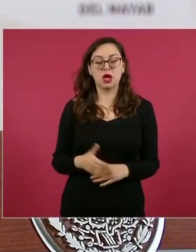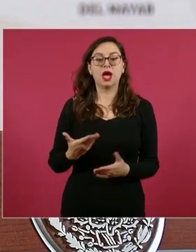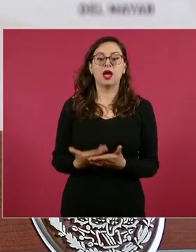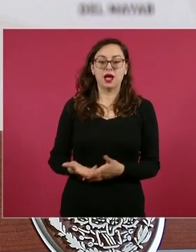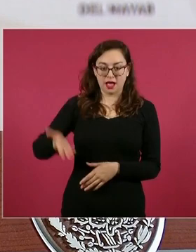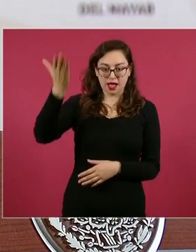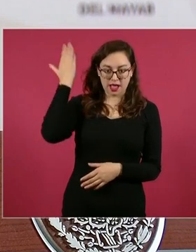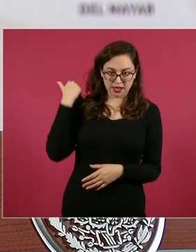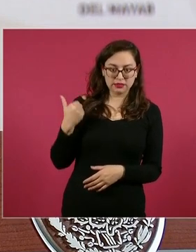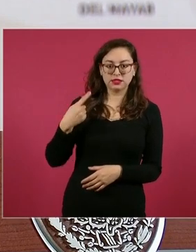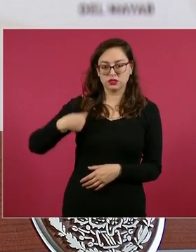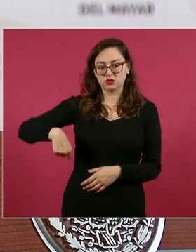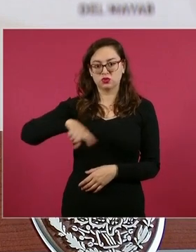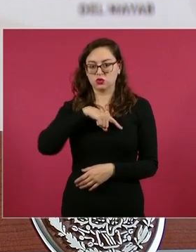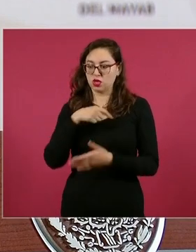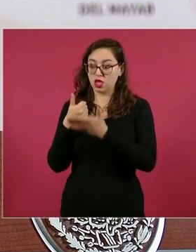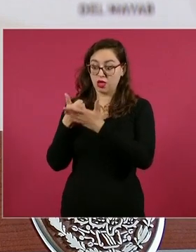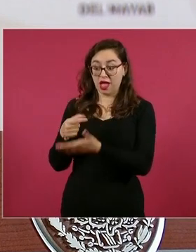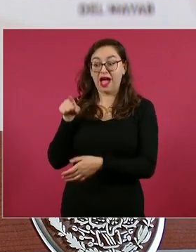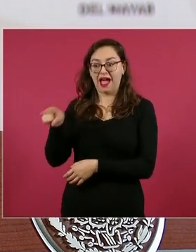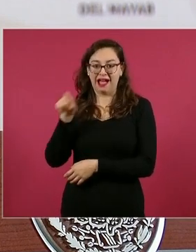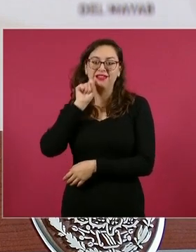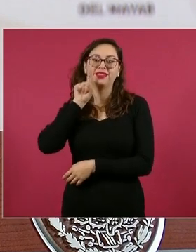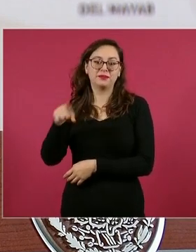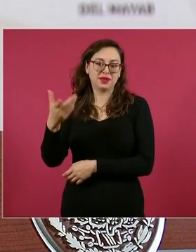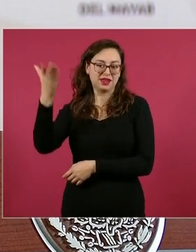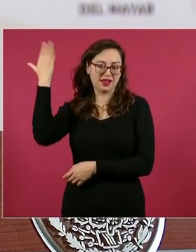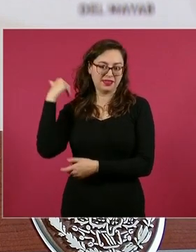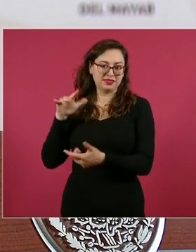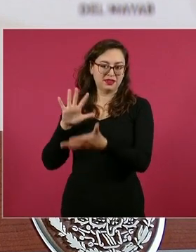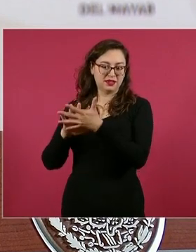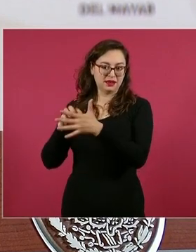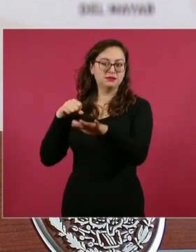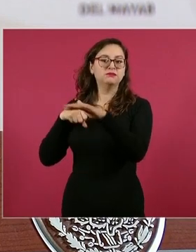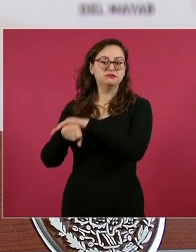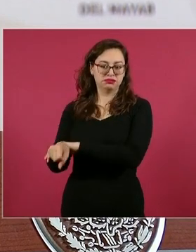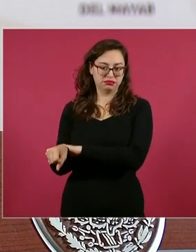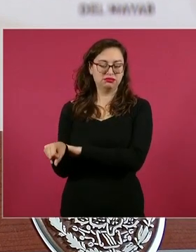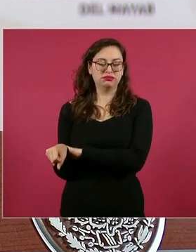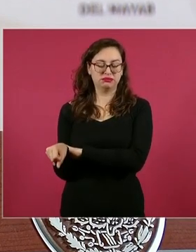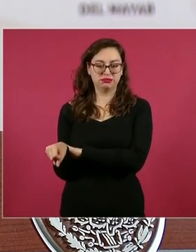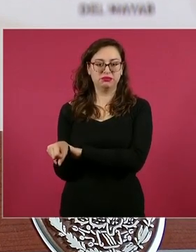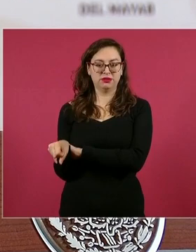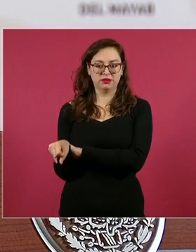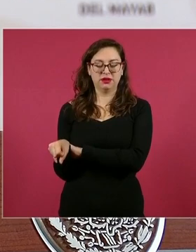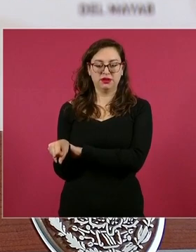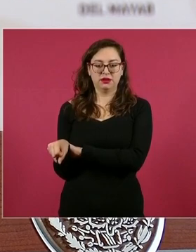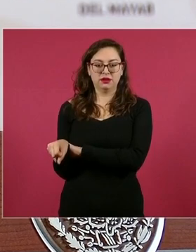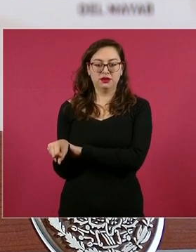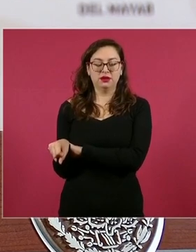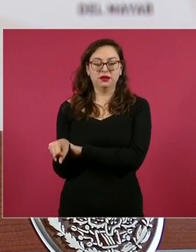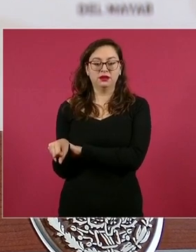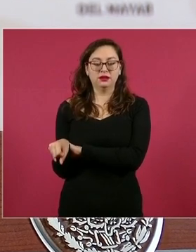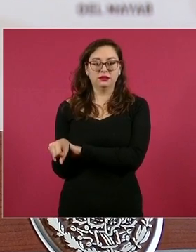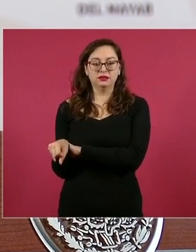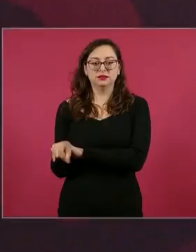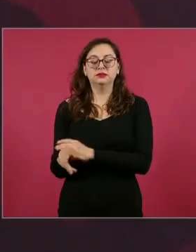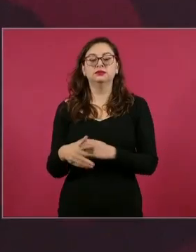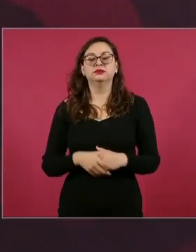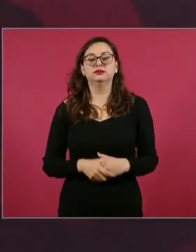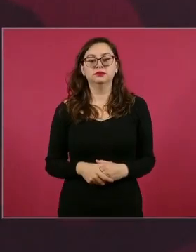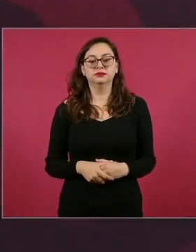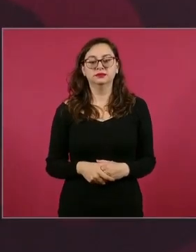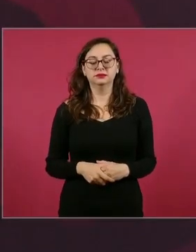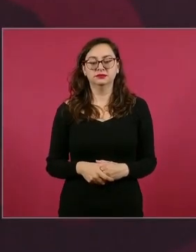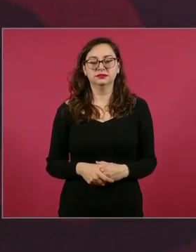lo ayudamos porque lo metieron a la cárcel tamb Este sí saben que había un